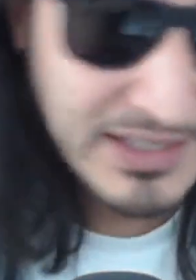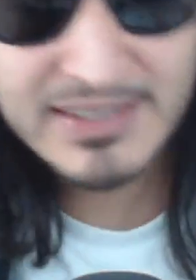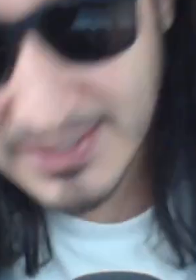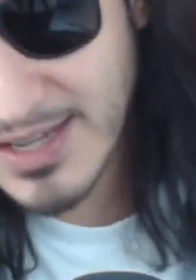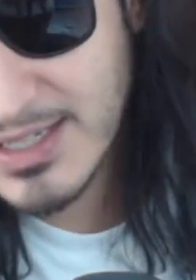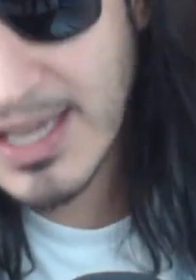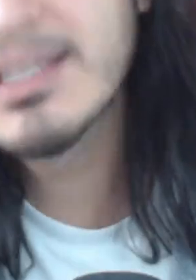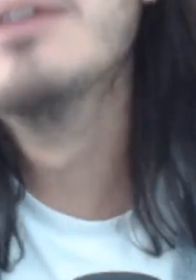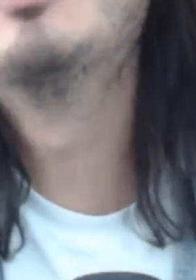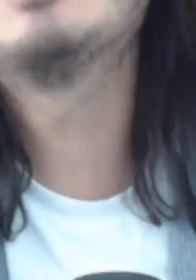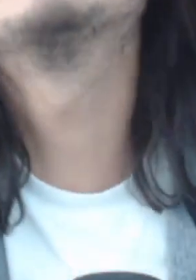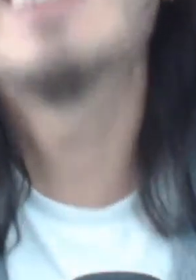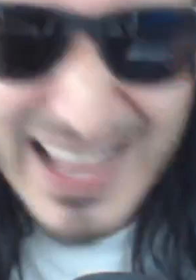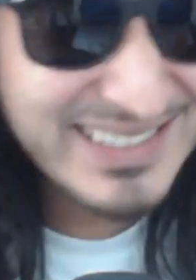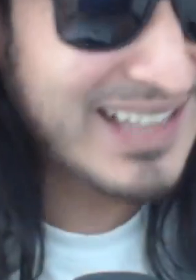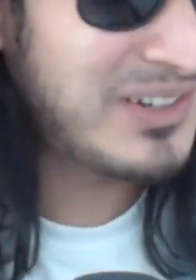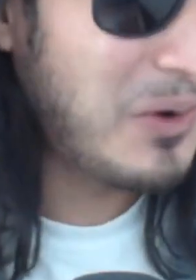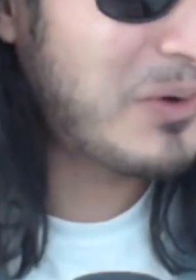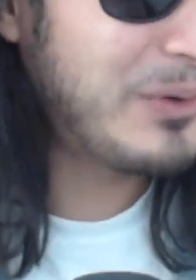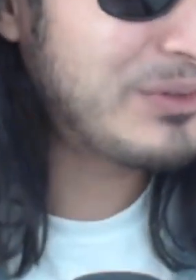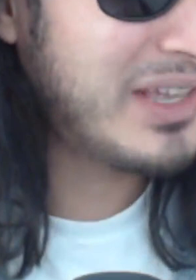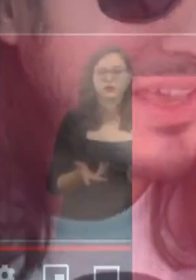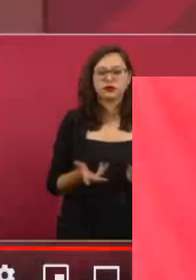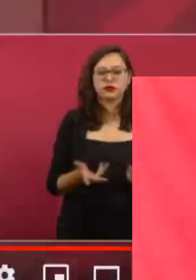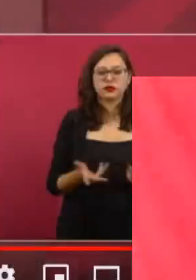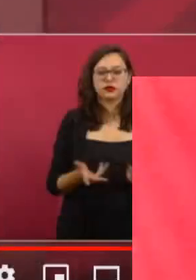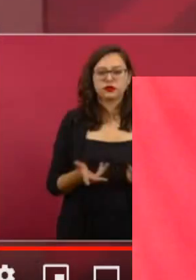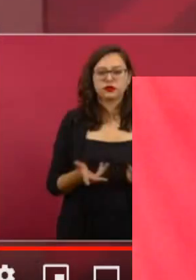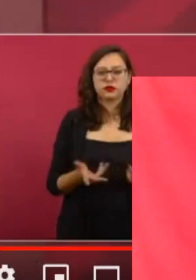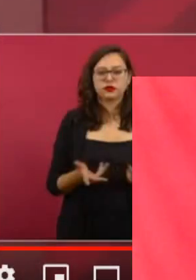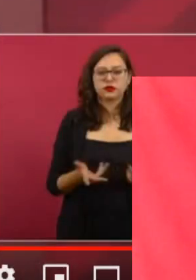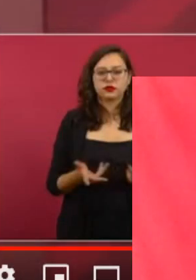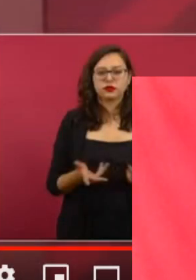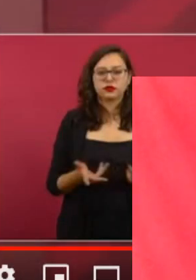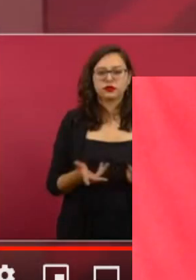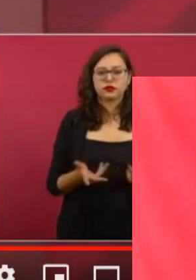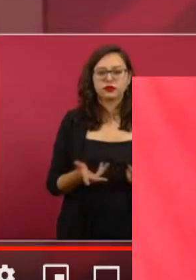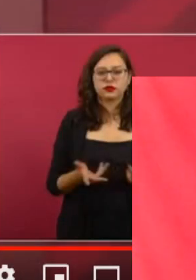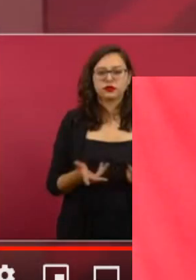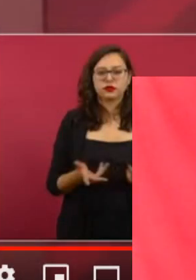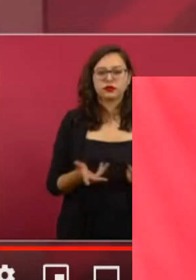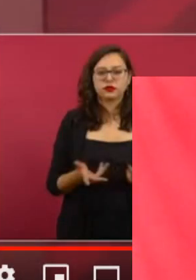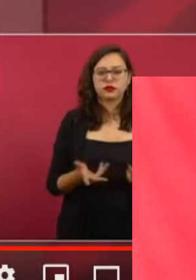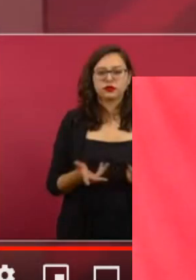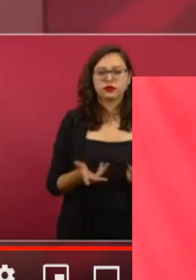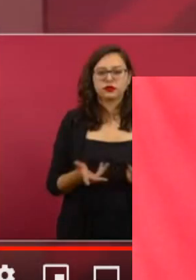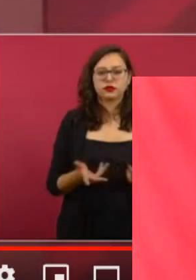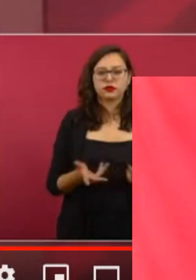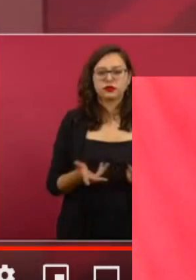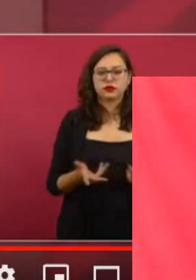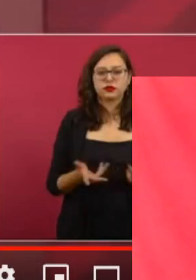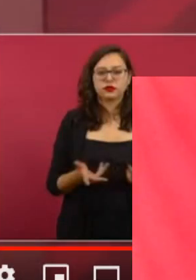y si me diste estrellitas, muchas gracias loco, yo sé con cuánto sudor y a veces con sangre te ganas el